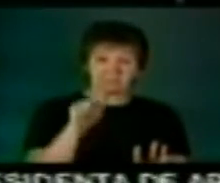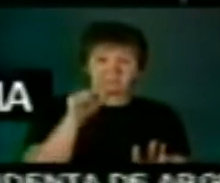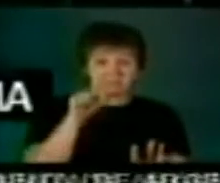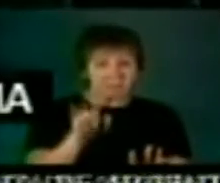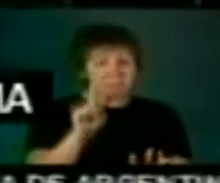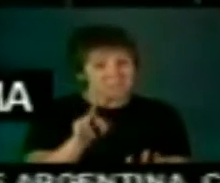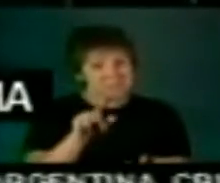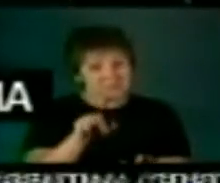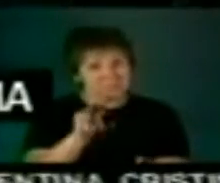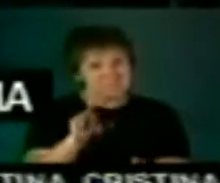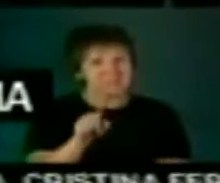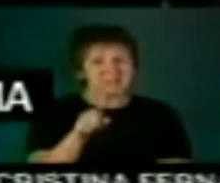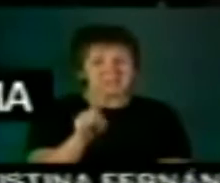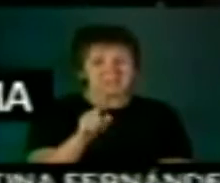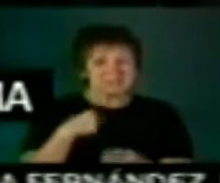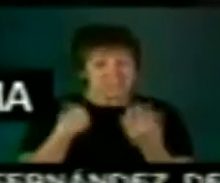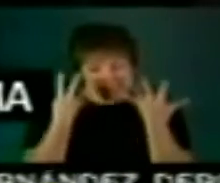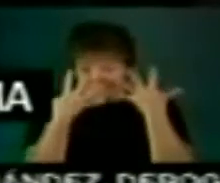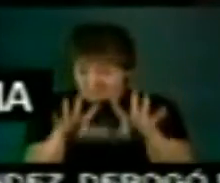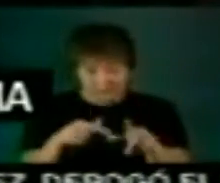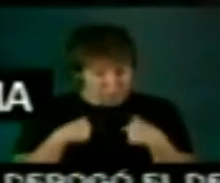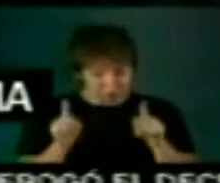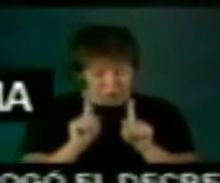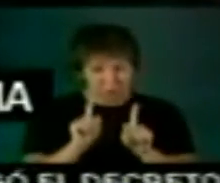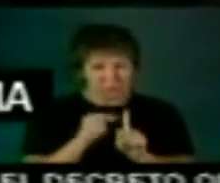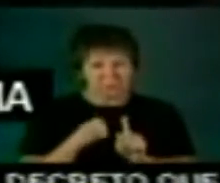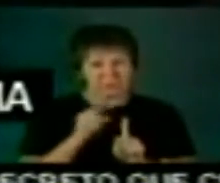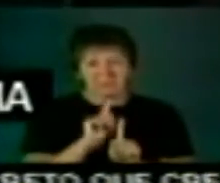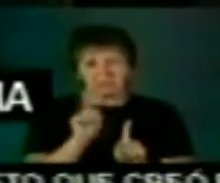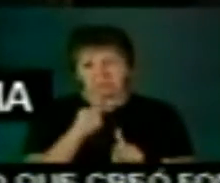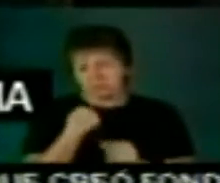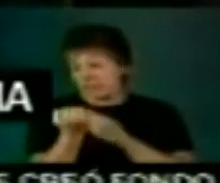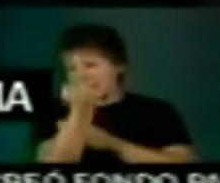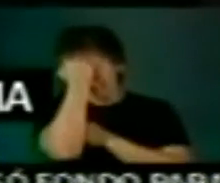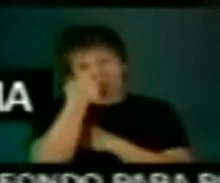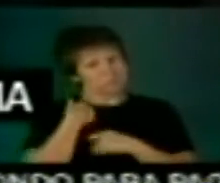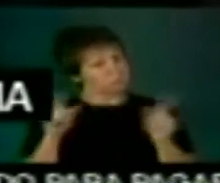Estuvimos en la bandera de ese rechazo y no nos arrepentimos.